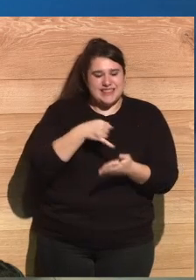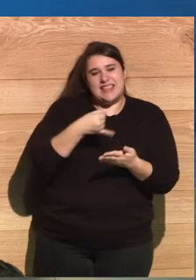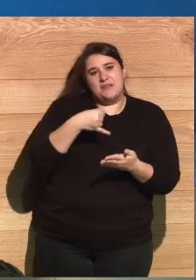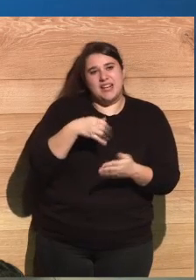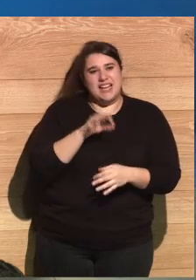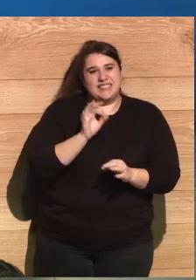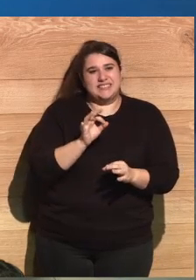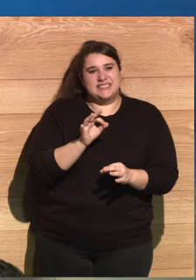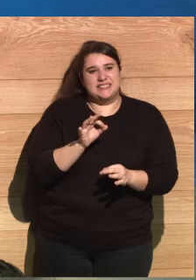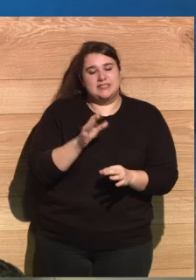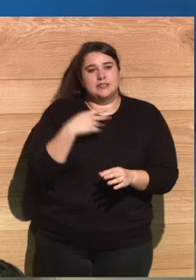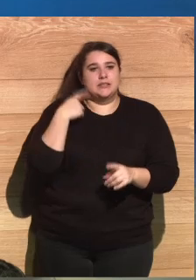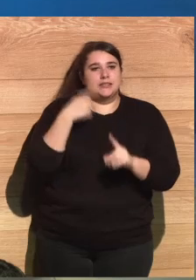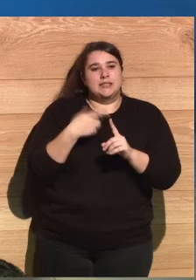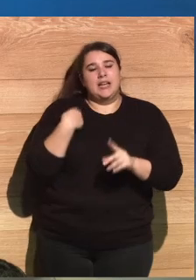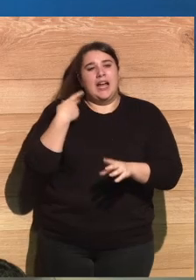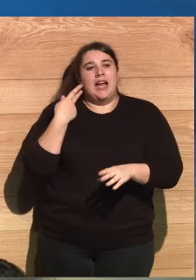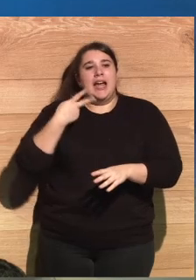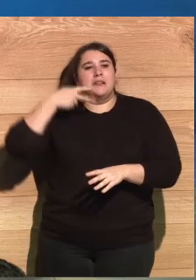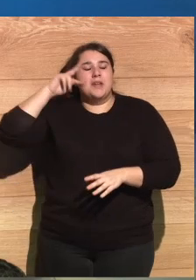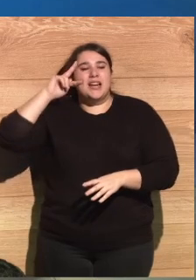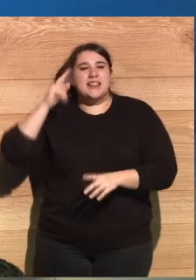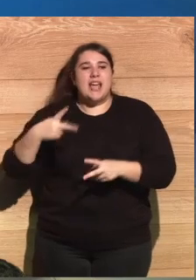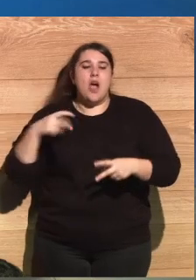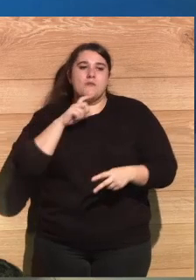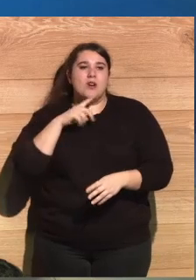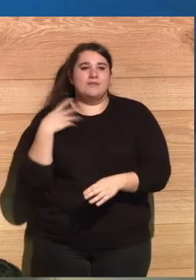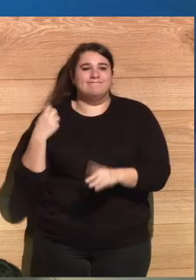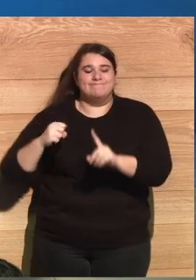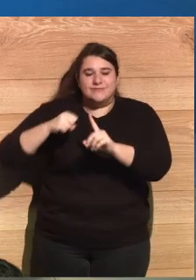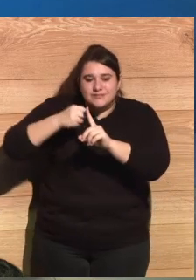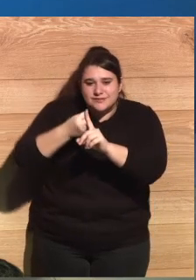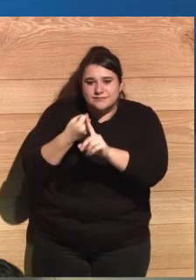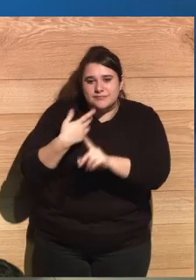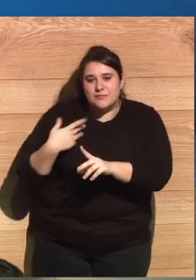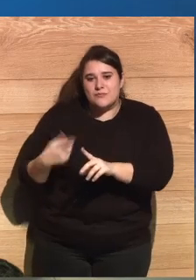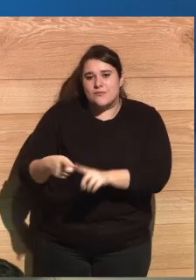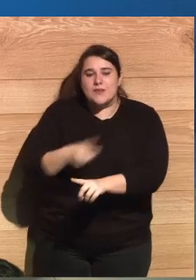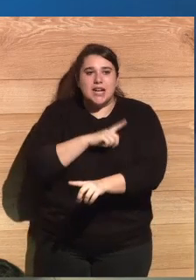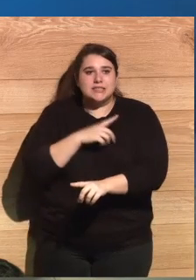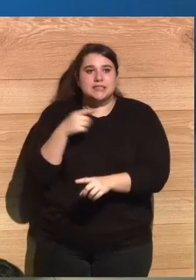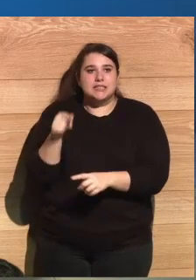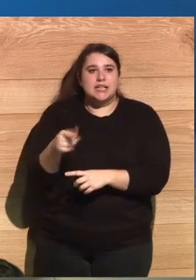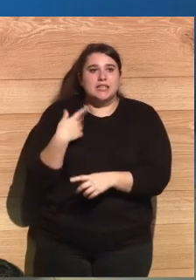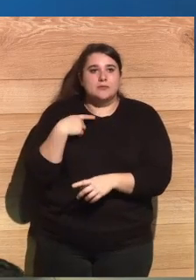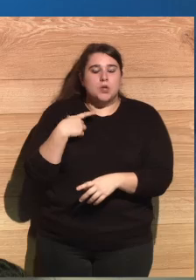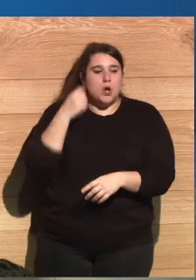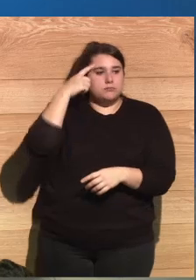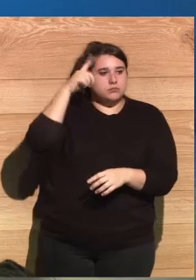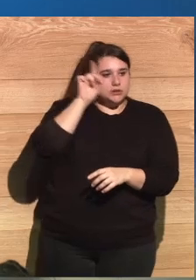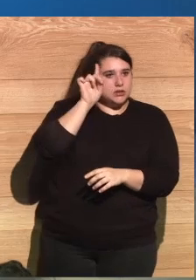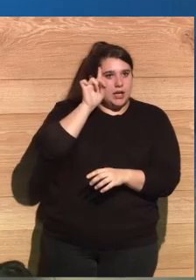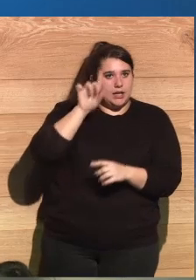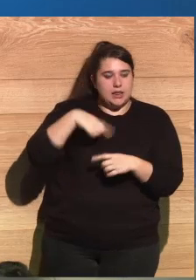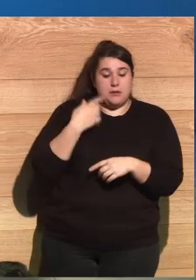para exponerlos a experiencias límite a las que se los expide con una conciencia muy limitada de lo que les va a pasar,